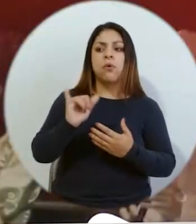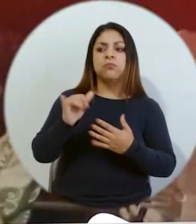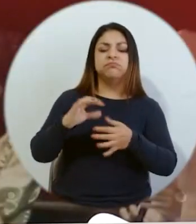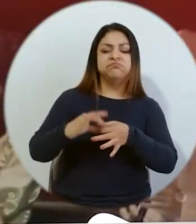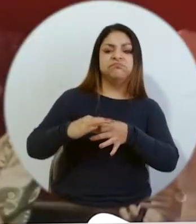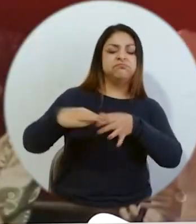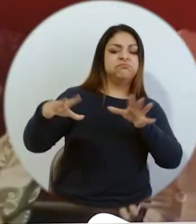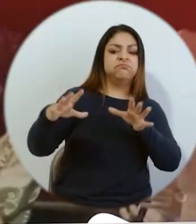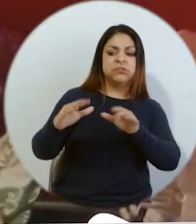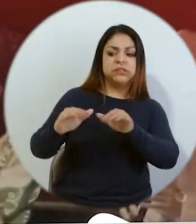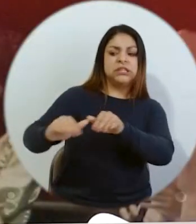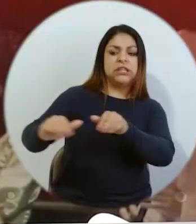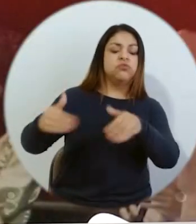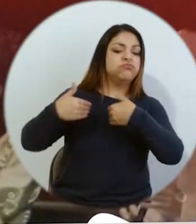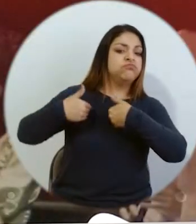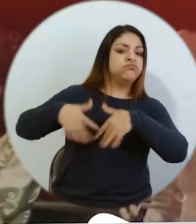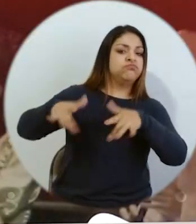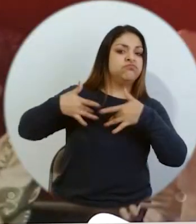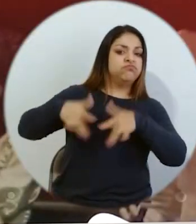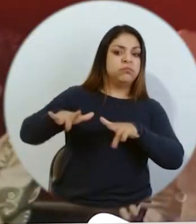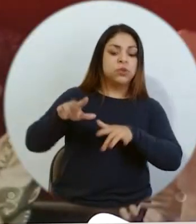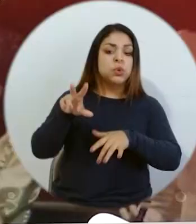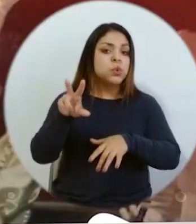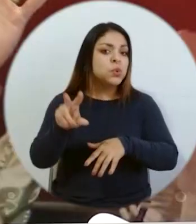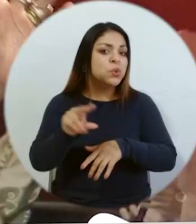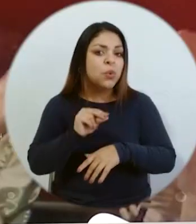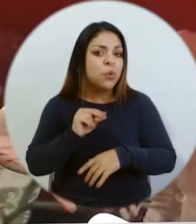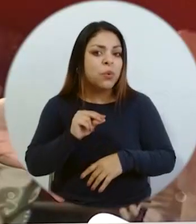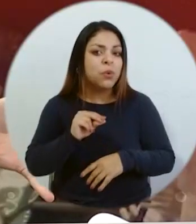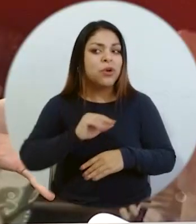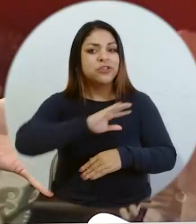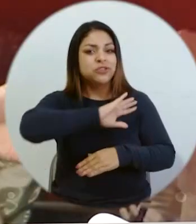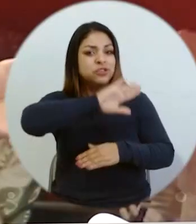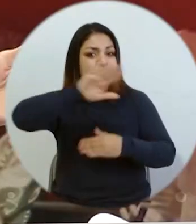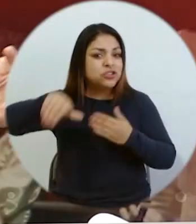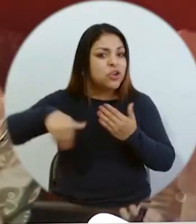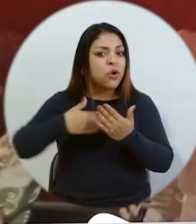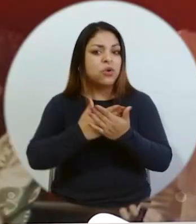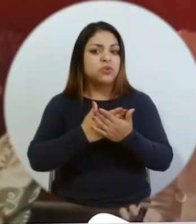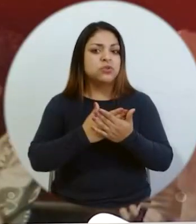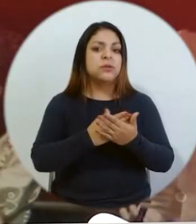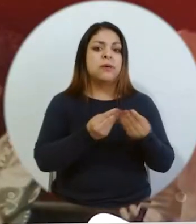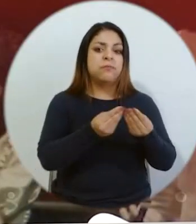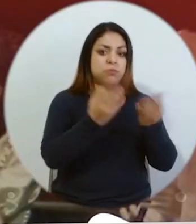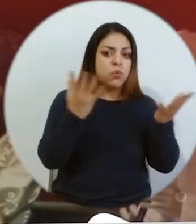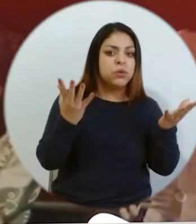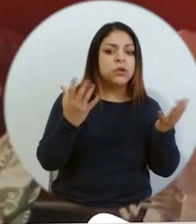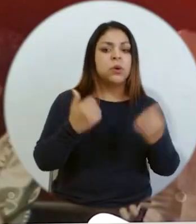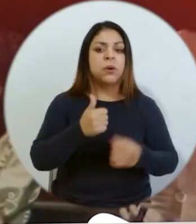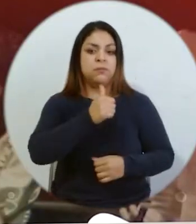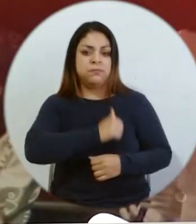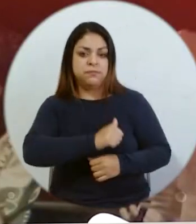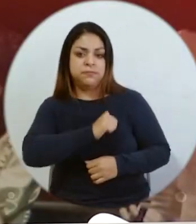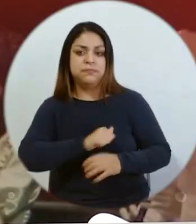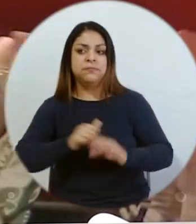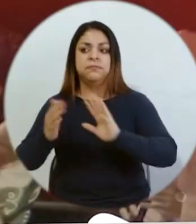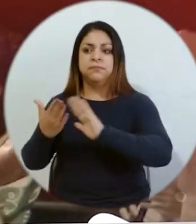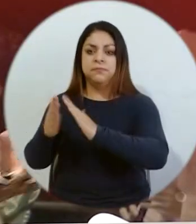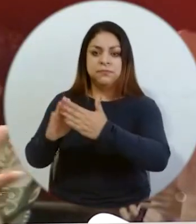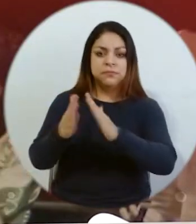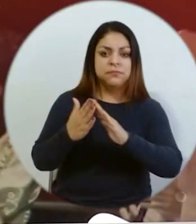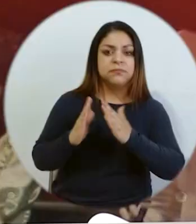desembarazarnos o deslindarnos de nuestras responsabilidades todos, funcionarios públicos, sociedad civil,